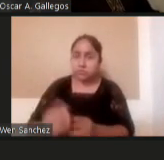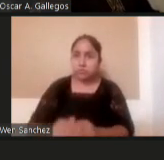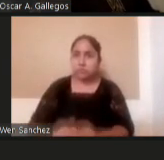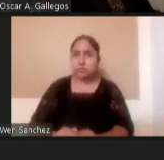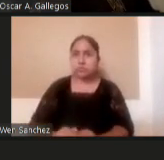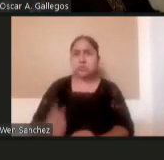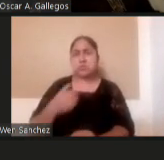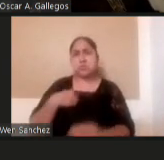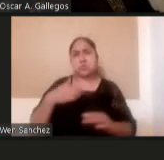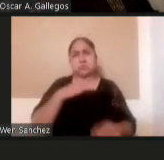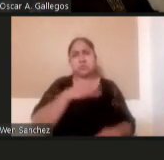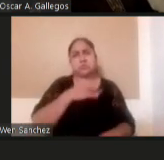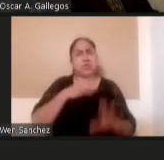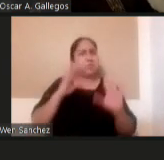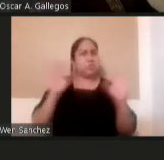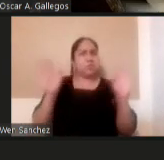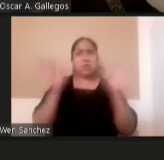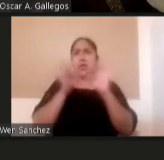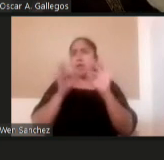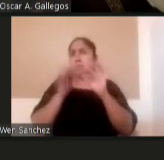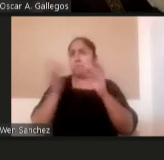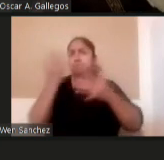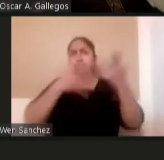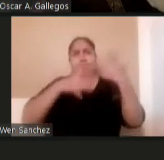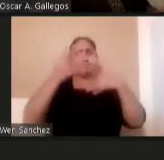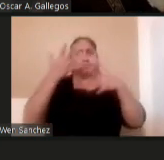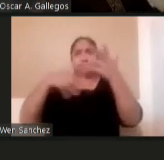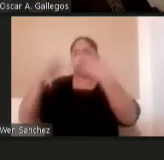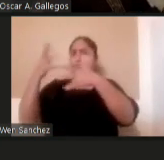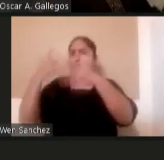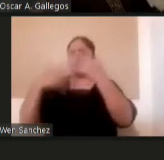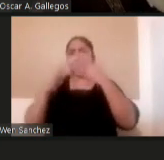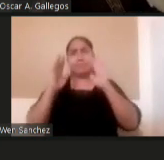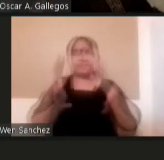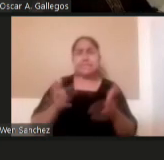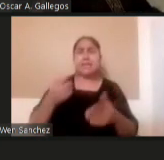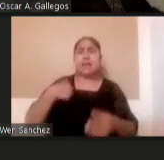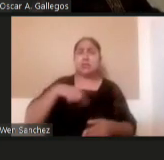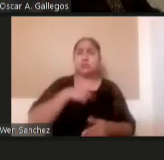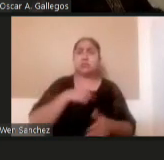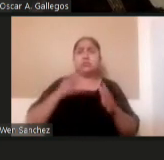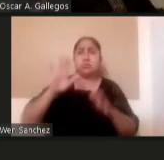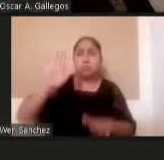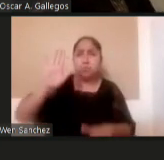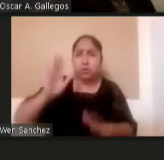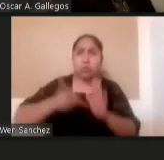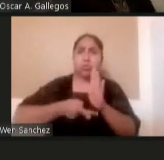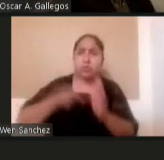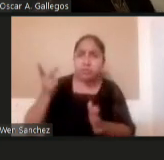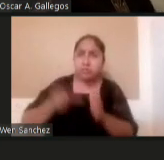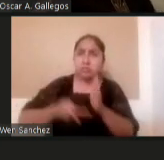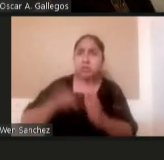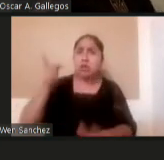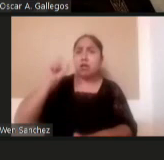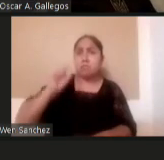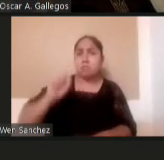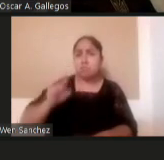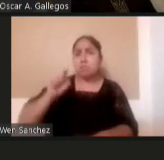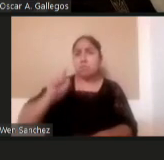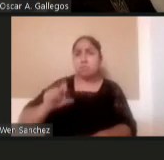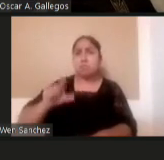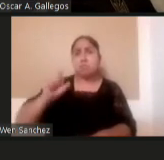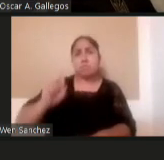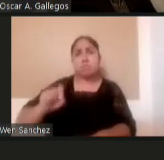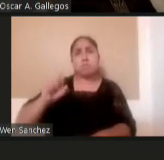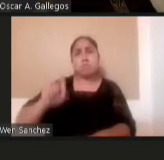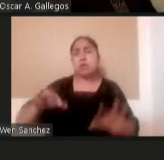suficientemente discutido, ya el exhorto está. Yo creo que estamos repitiendo lo mismo, diciendo lo que tiene que hacer la comisión, los errores que hay. Yo